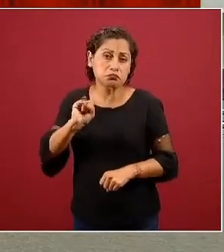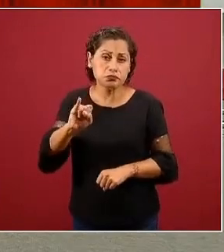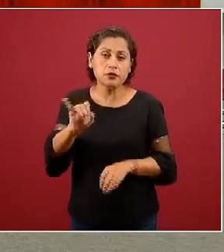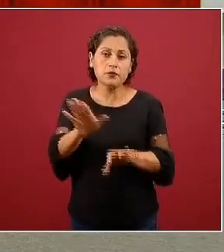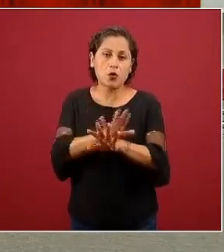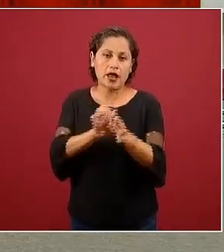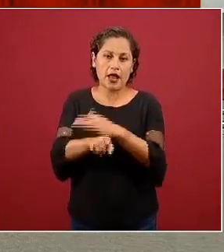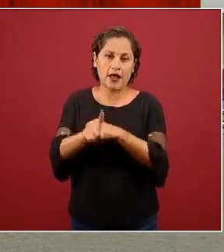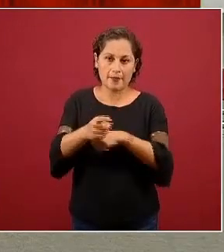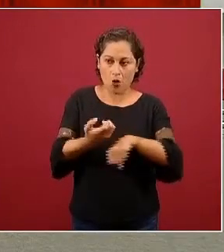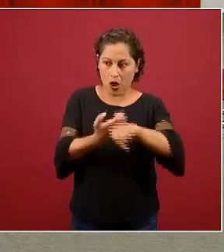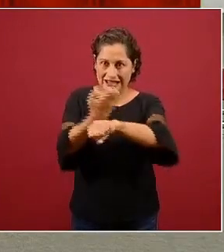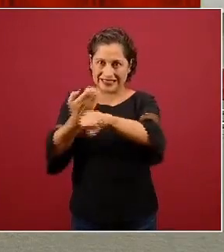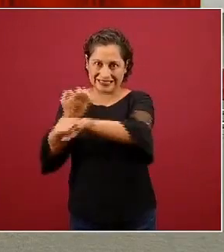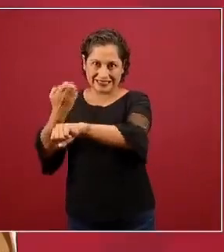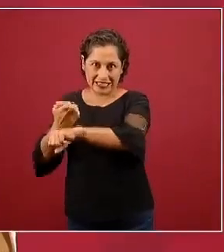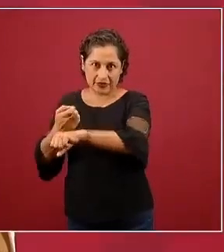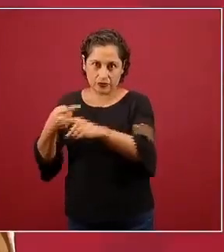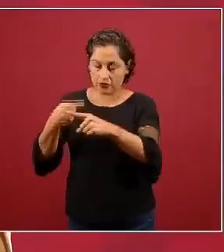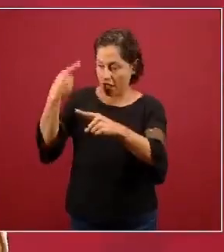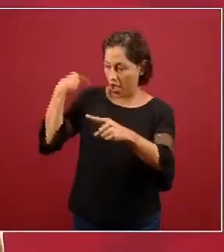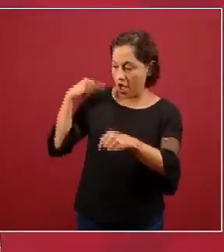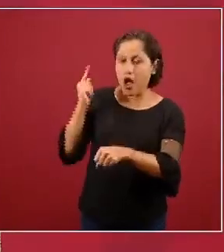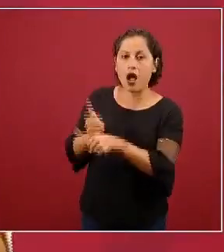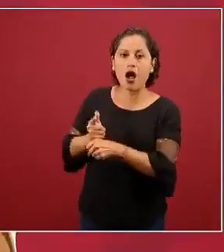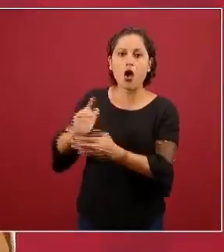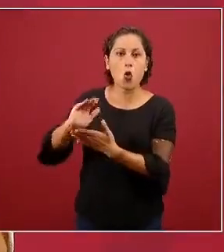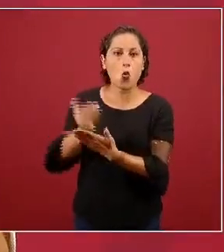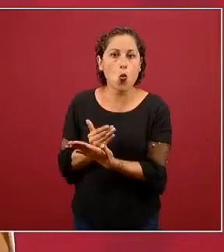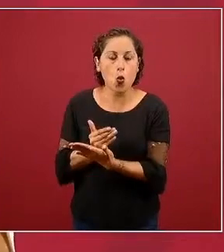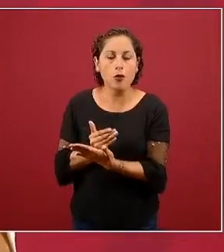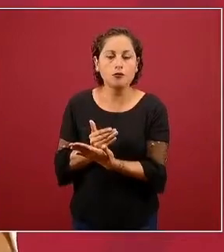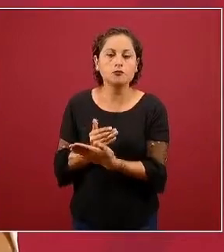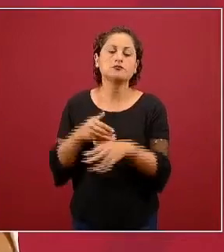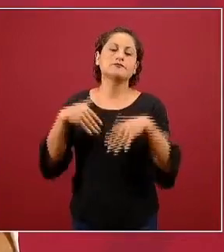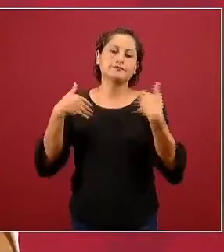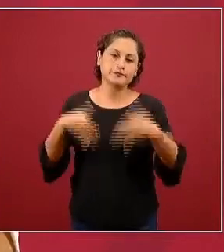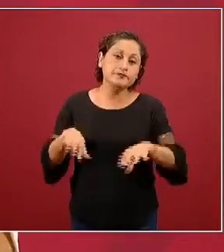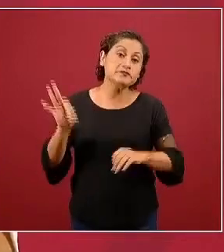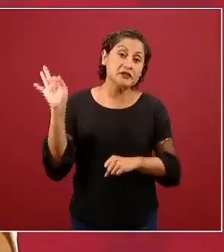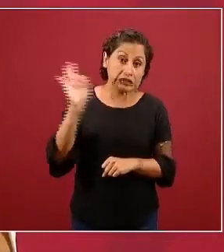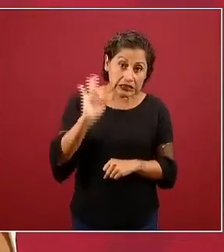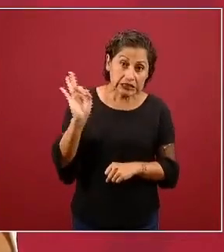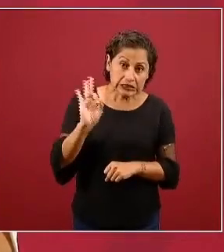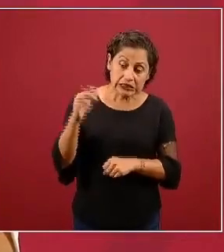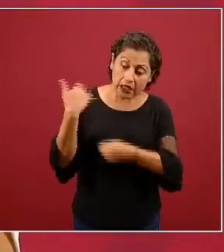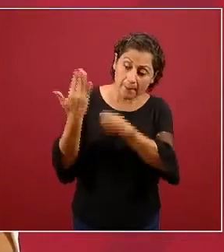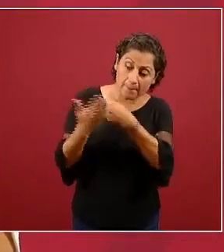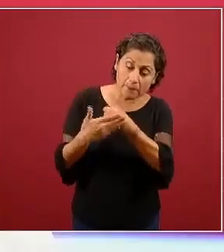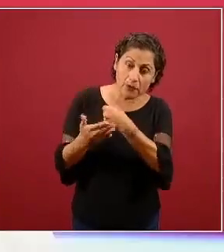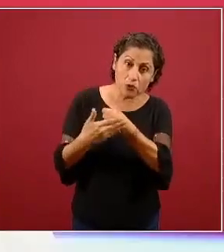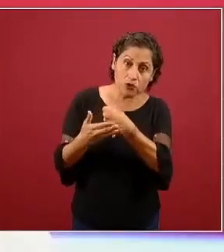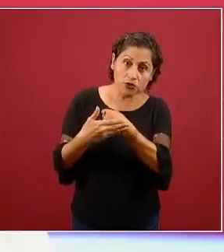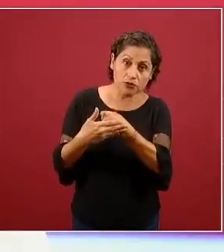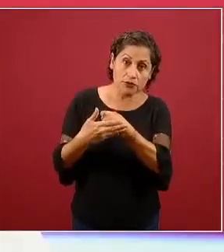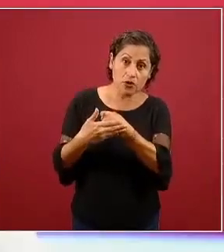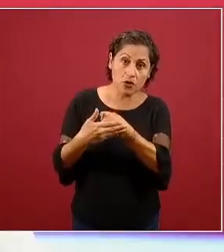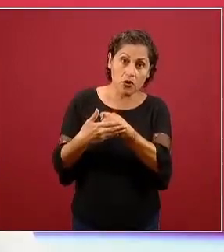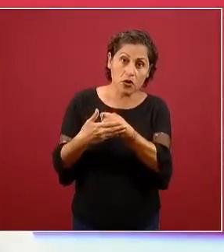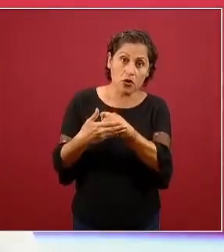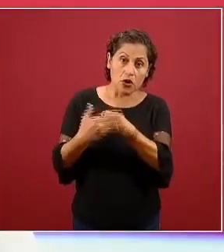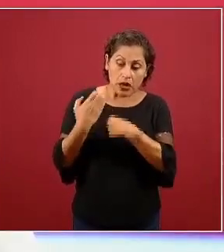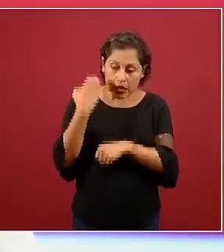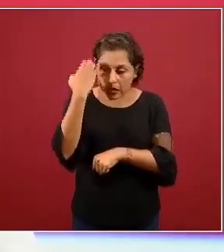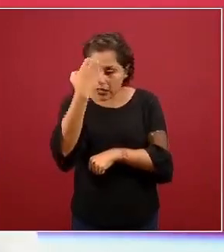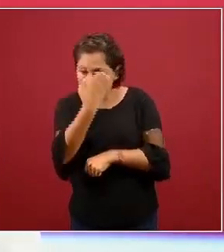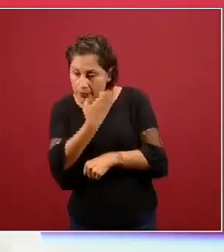estos estados que la caída ha sido tan importante, puede existir que alguno en esta evaluación de riesgos